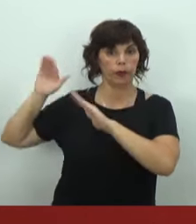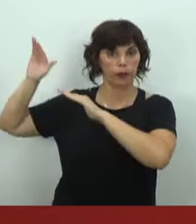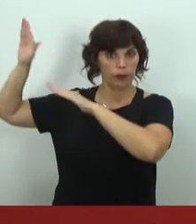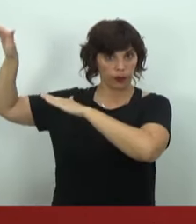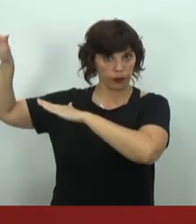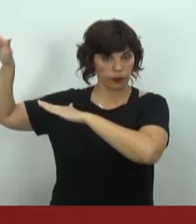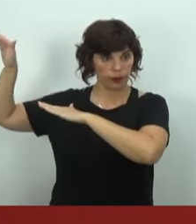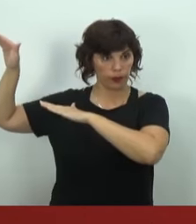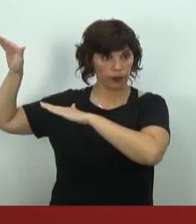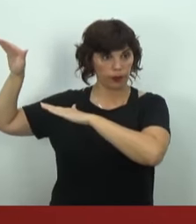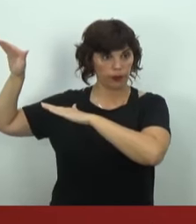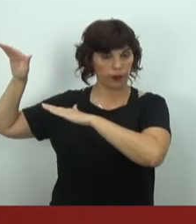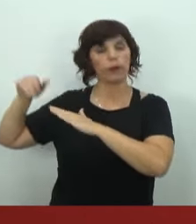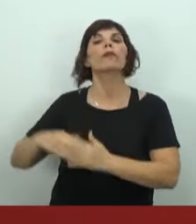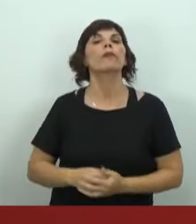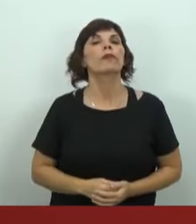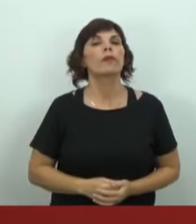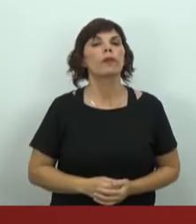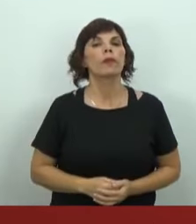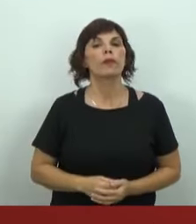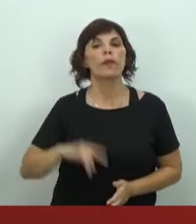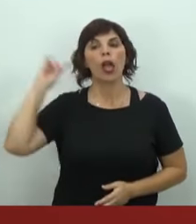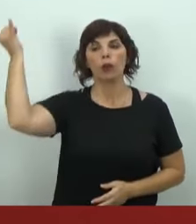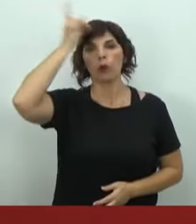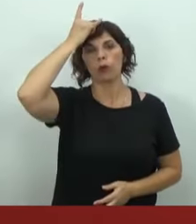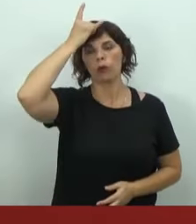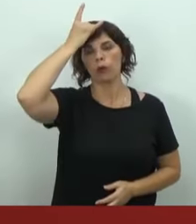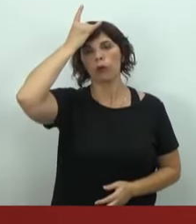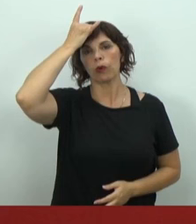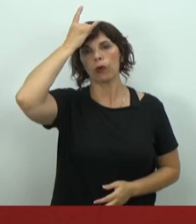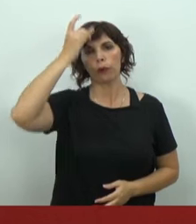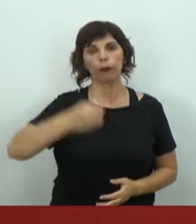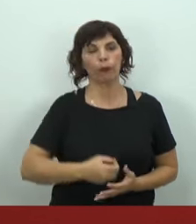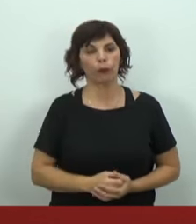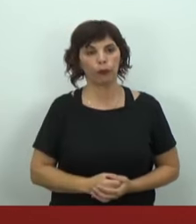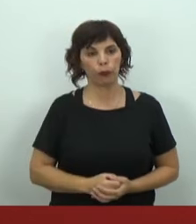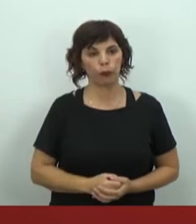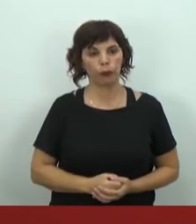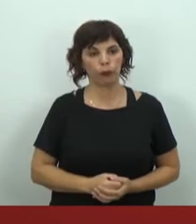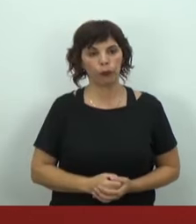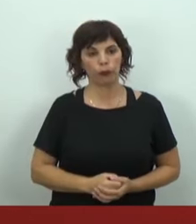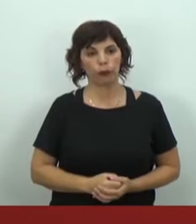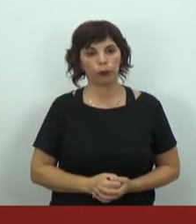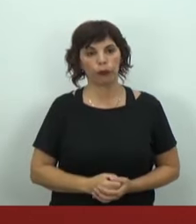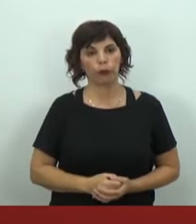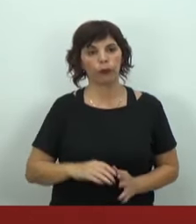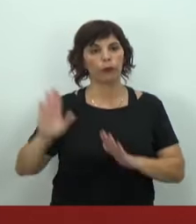pero aparece ese cordero en el libro de Éxodo, capítulo